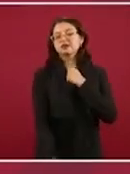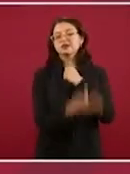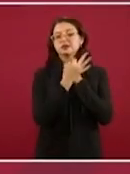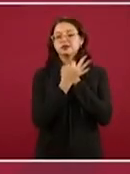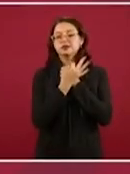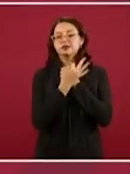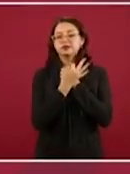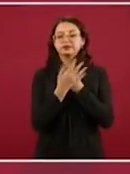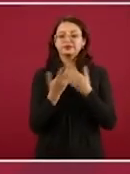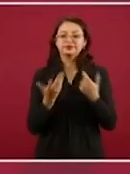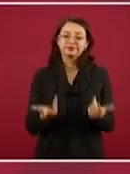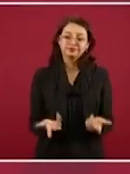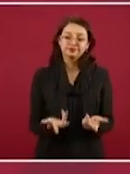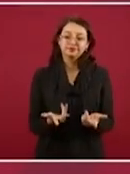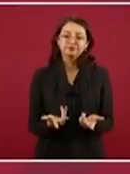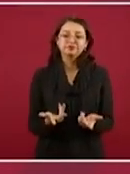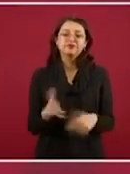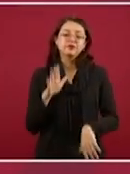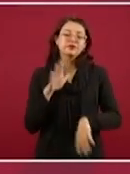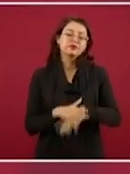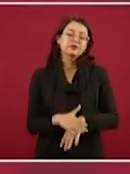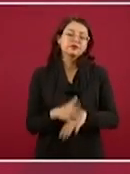sobre todo los que están en organismos